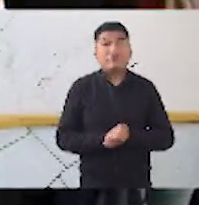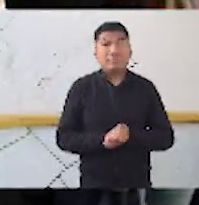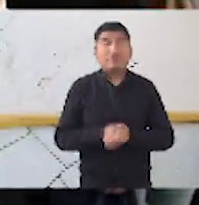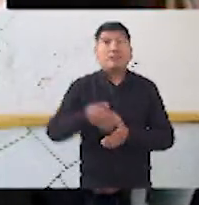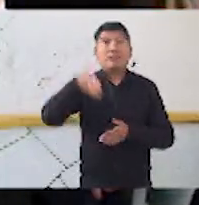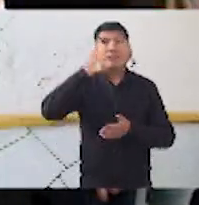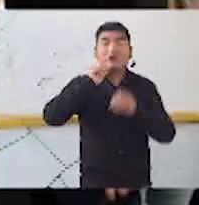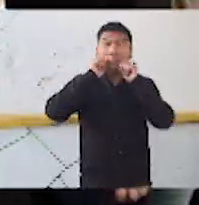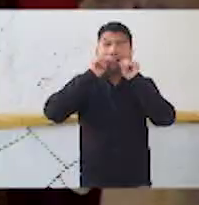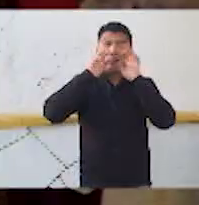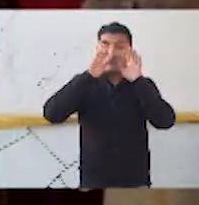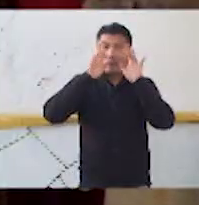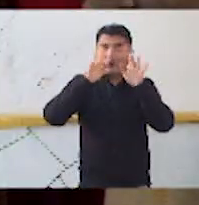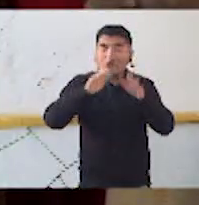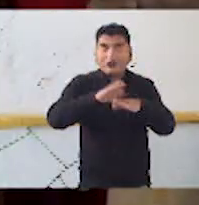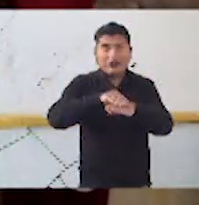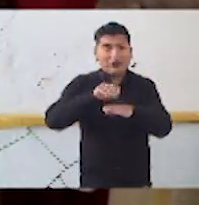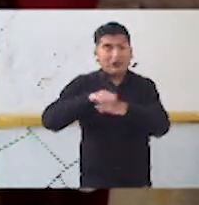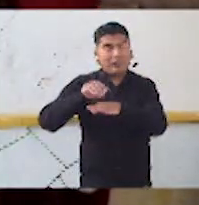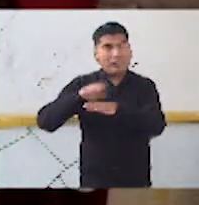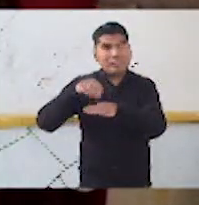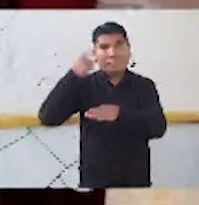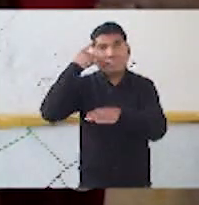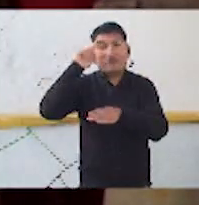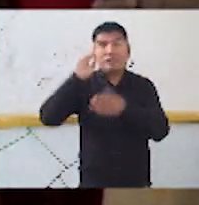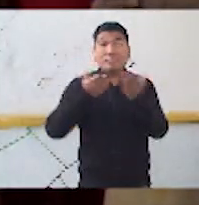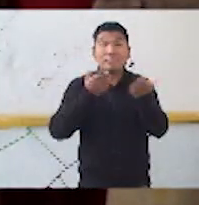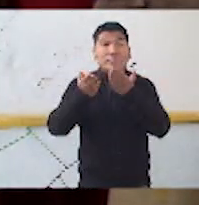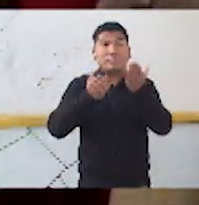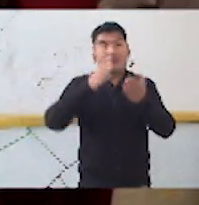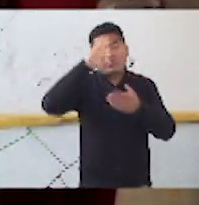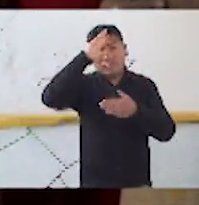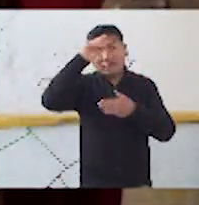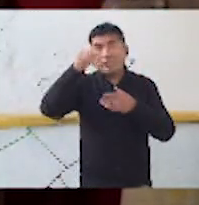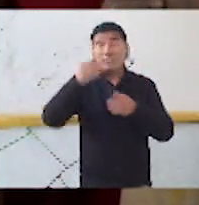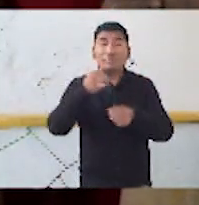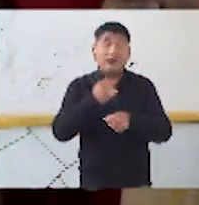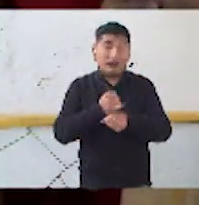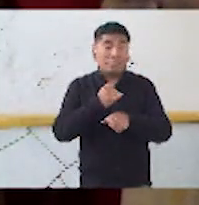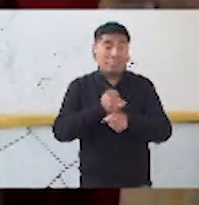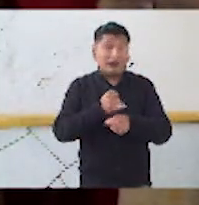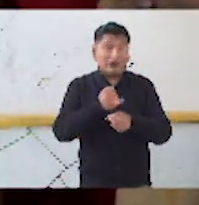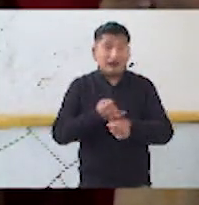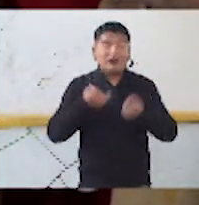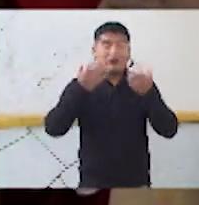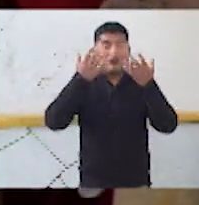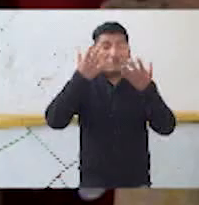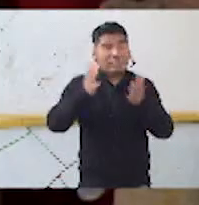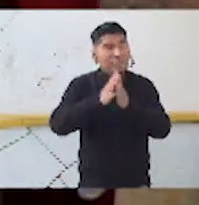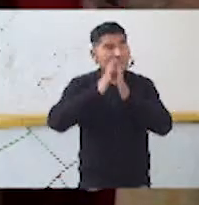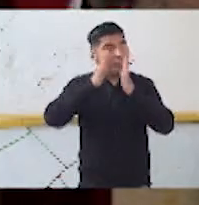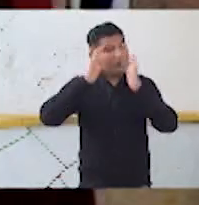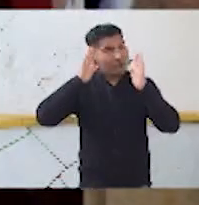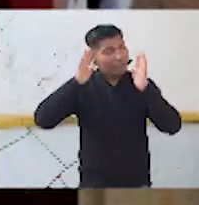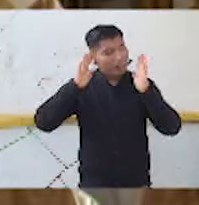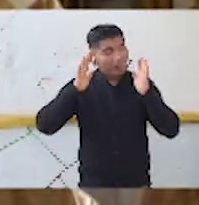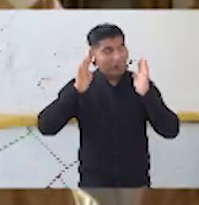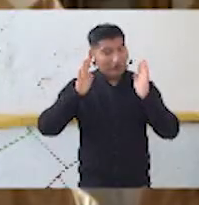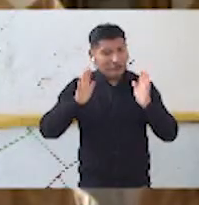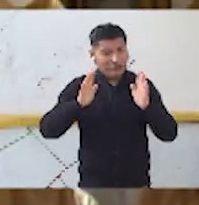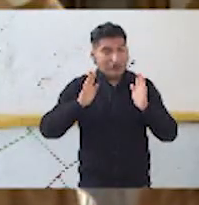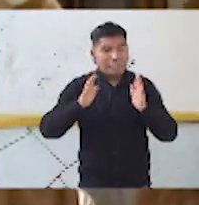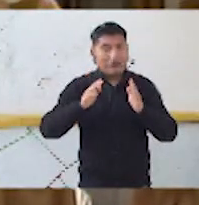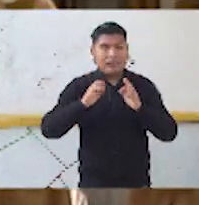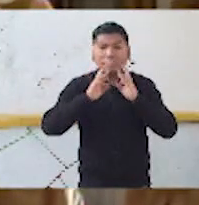Dios Padre, que los ha llamado para el servicio de los hombres en su Iglesia, les conceda una gran solicitud hacia